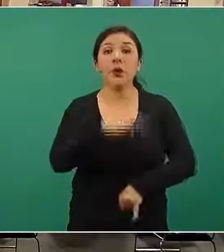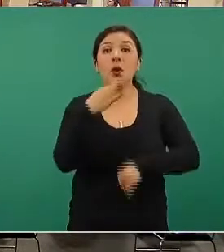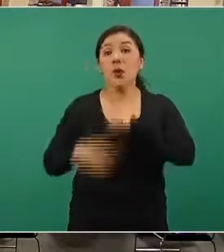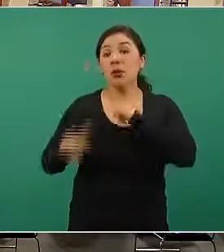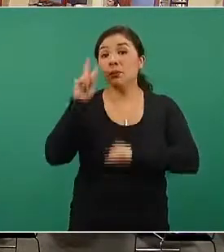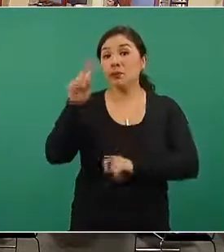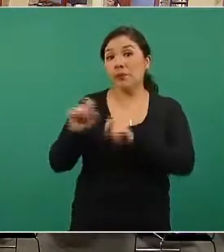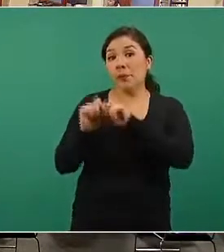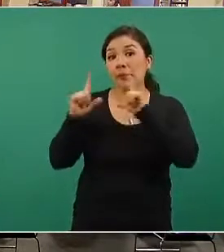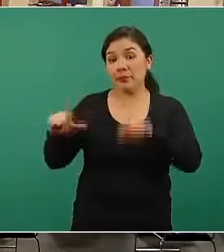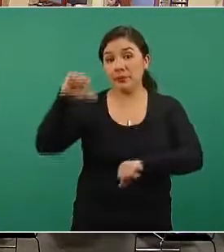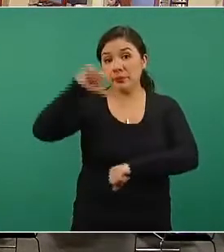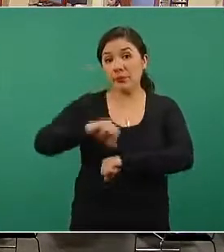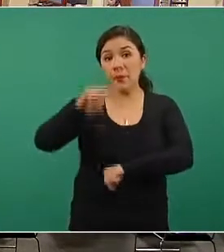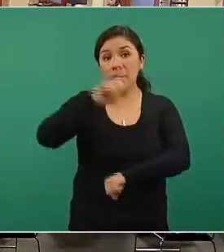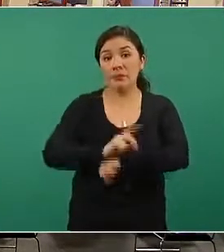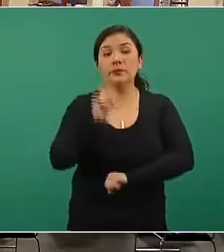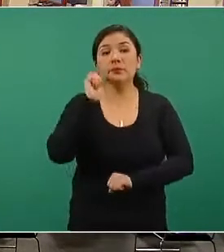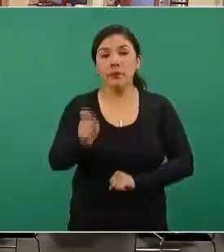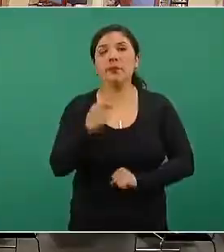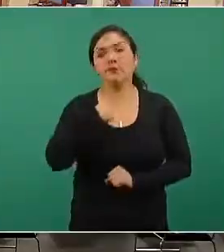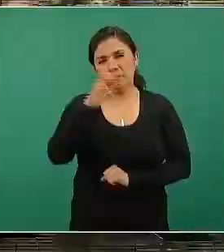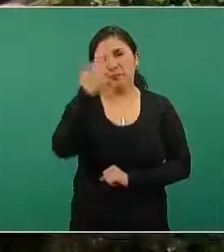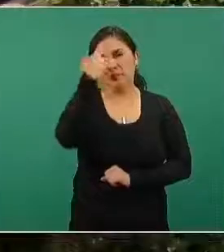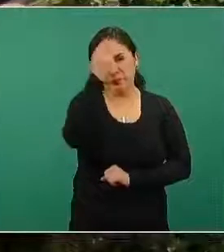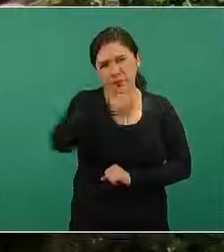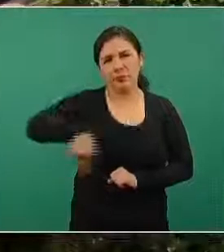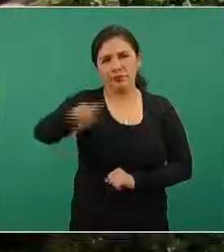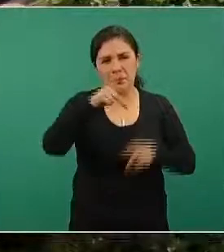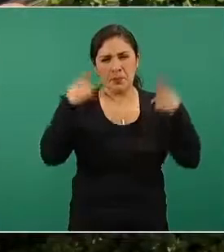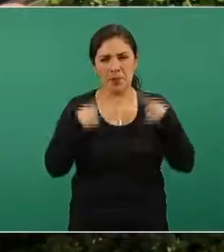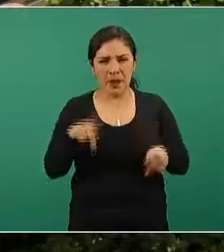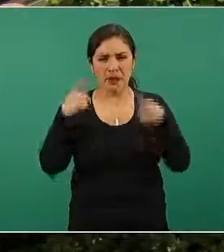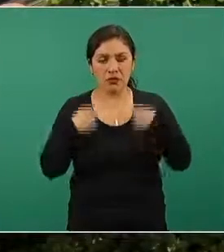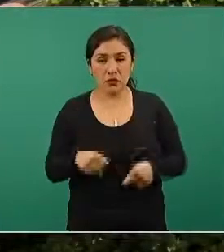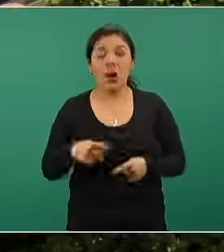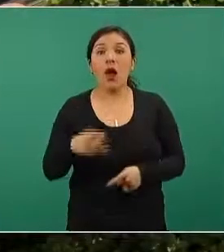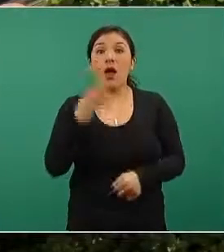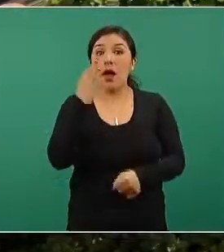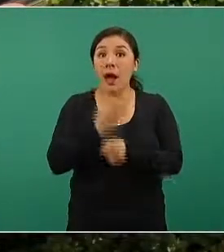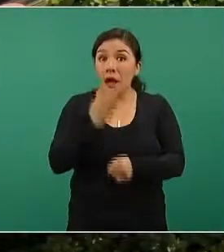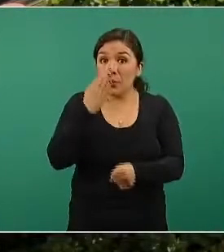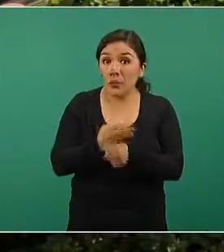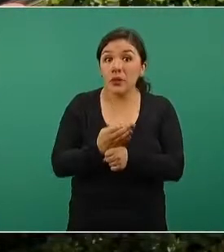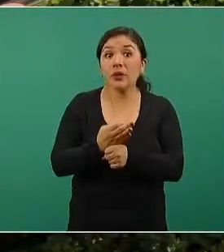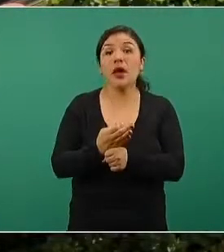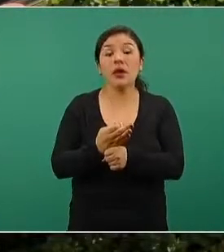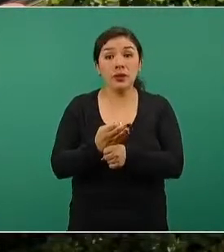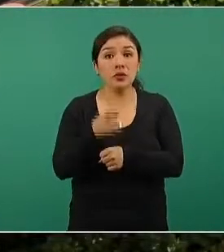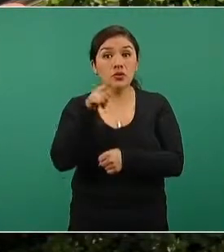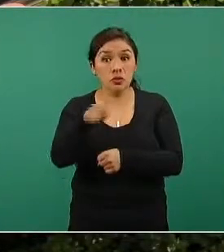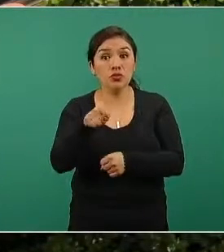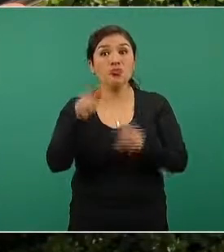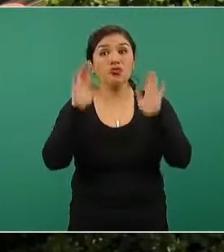última diapositiva del día de hoy, les recordamos a las personas que en estos momentos ya están en su turno de